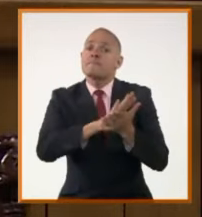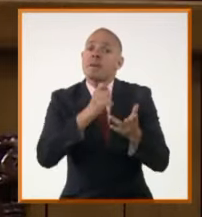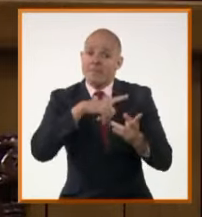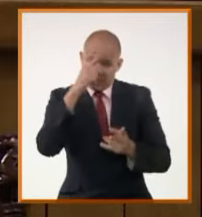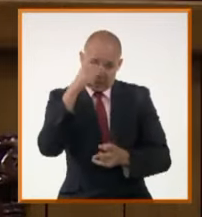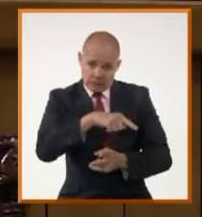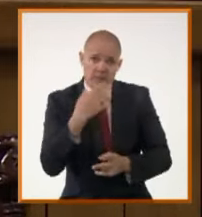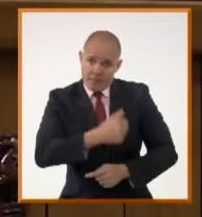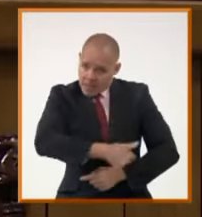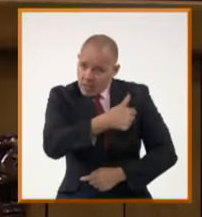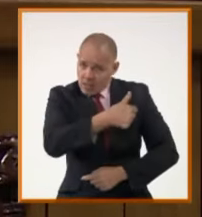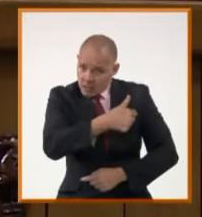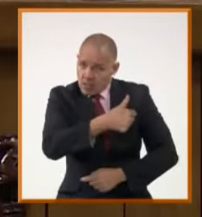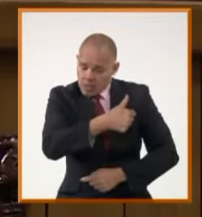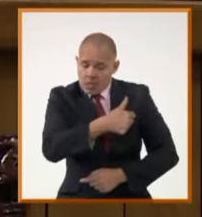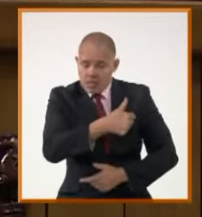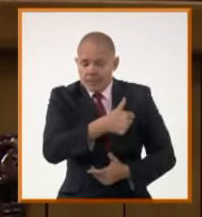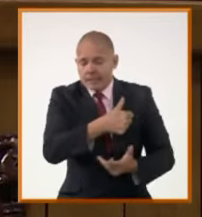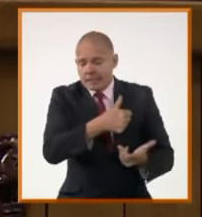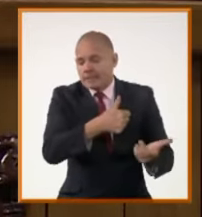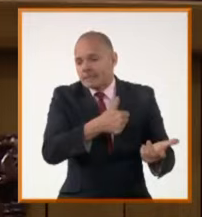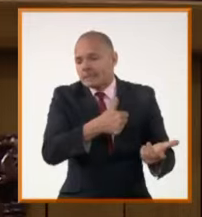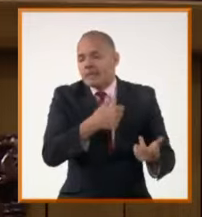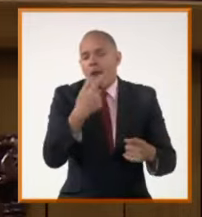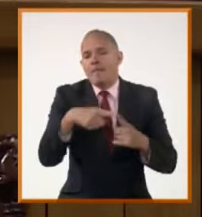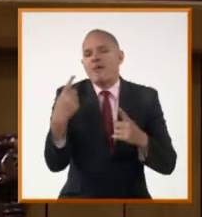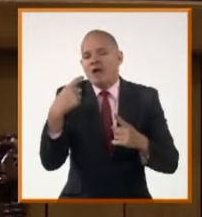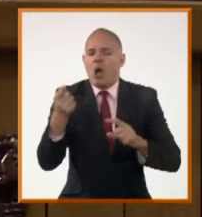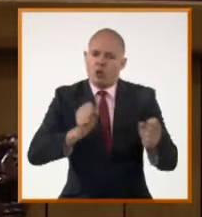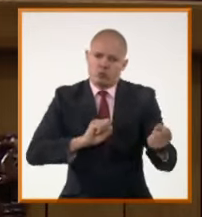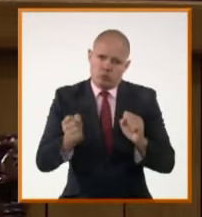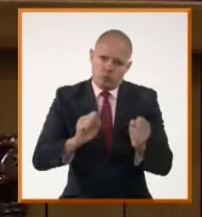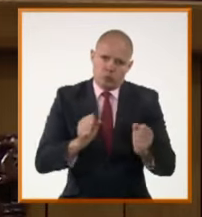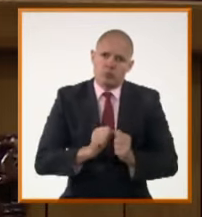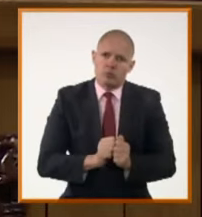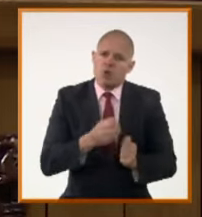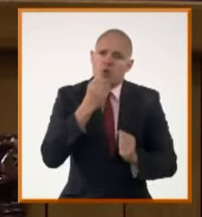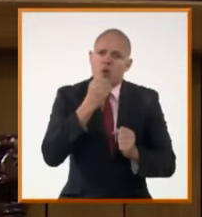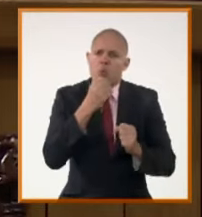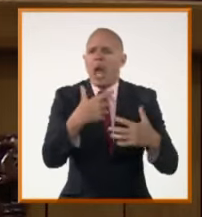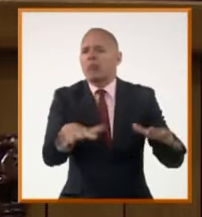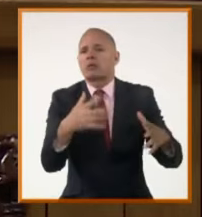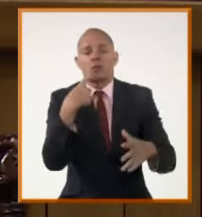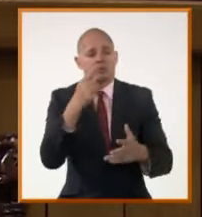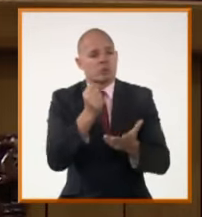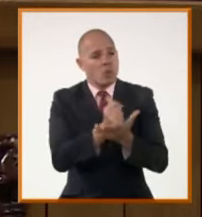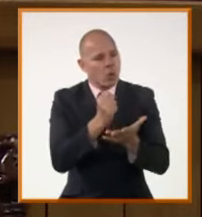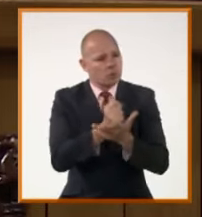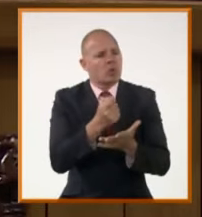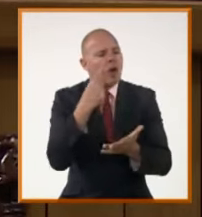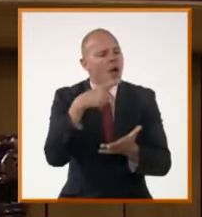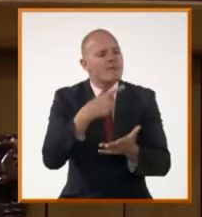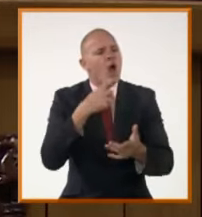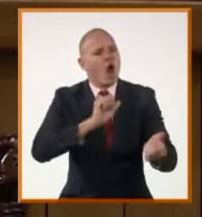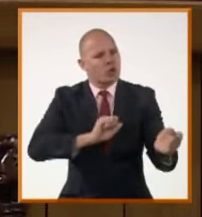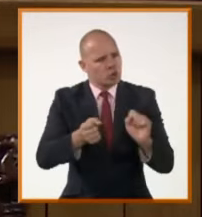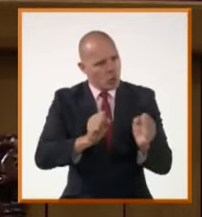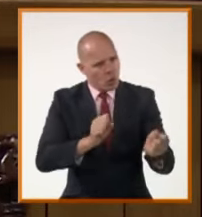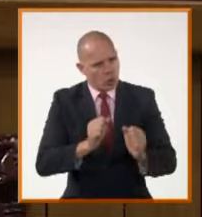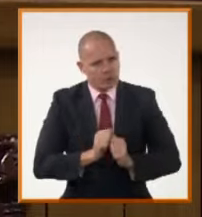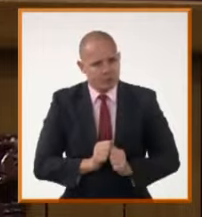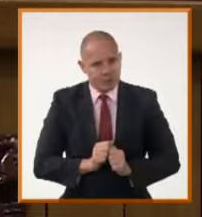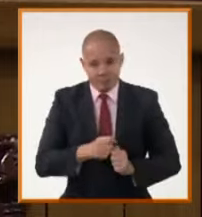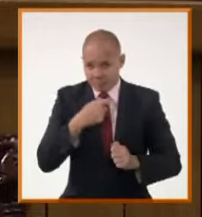desde lo gubernamental, que incluye a las empresas. ¿Cómo es posible que una UBB, una